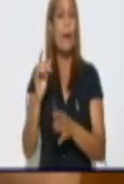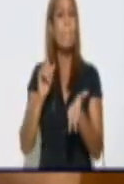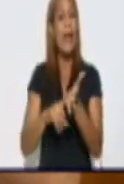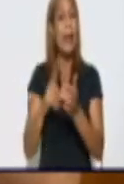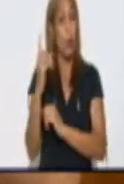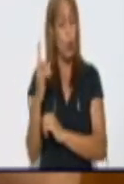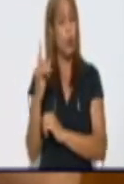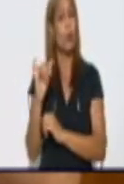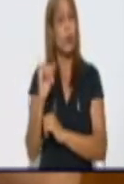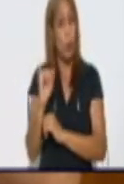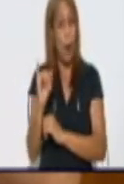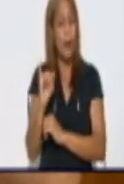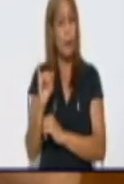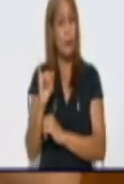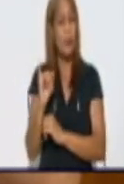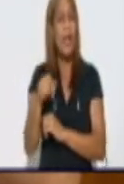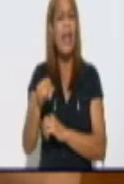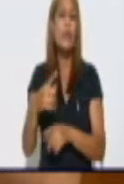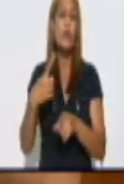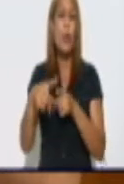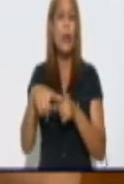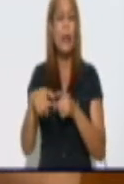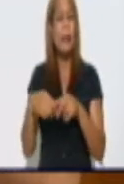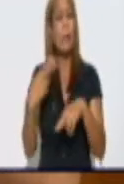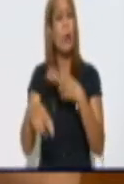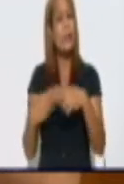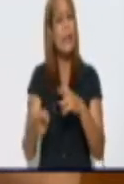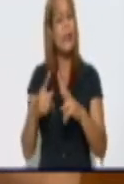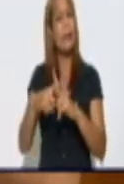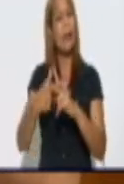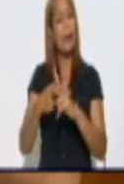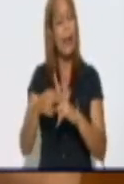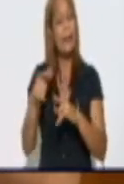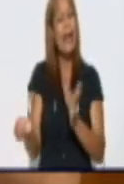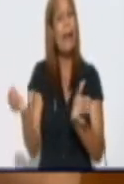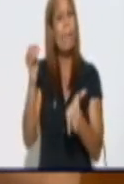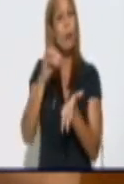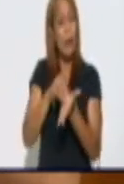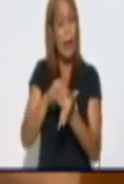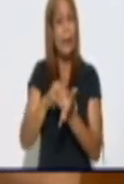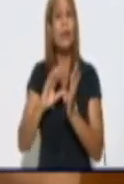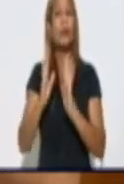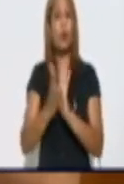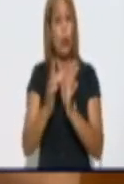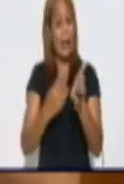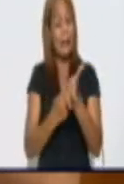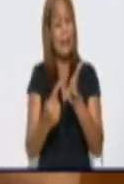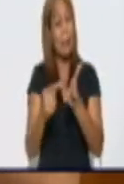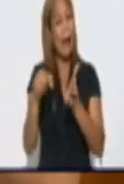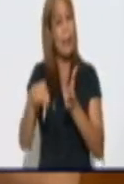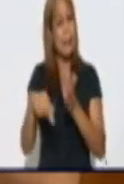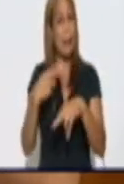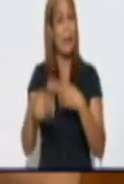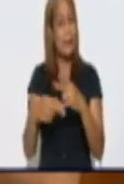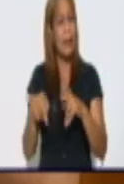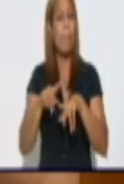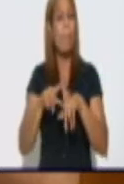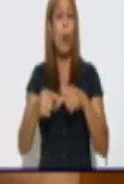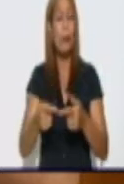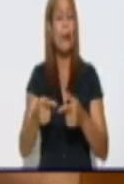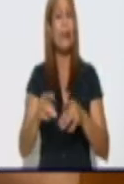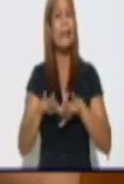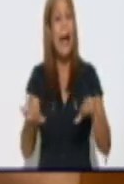extrajo también y el montaje se pretende hacer esta semana, a partir de que ya se reparó el motor,